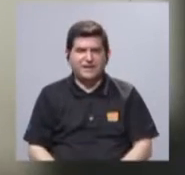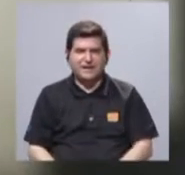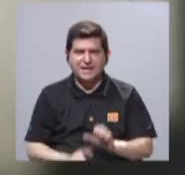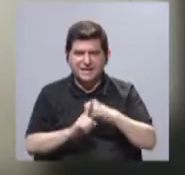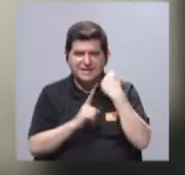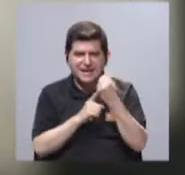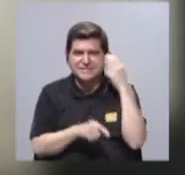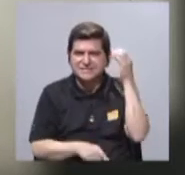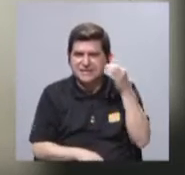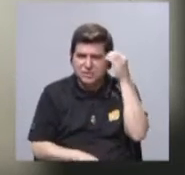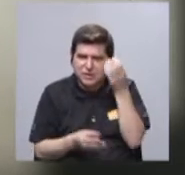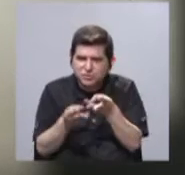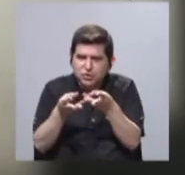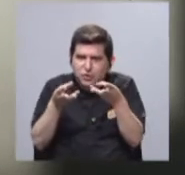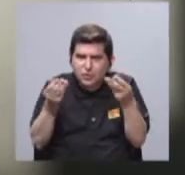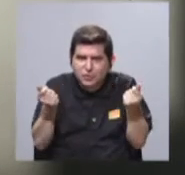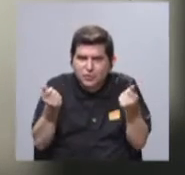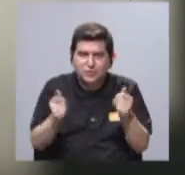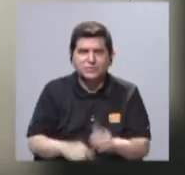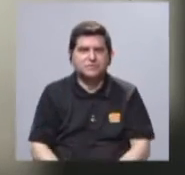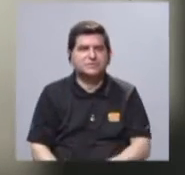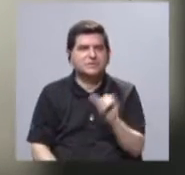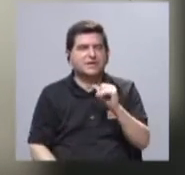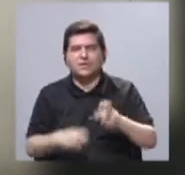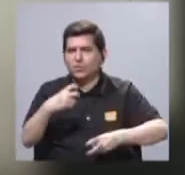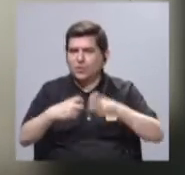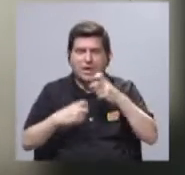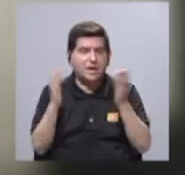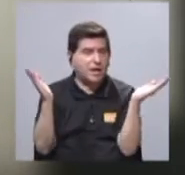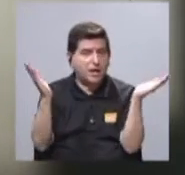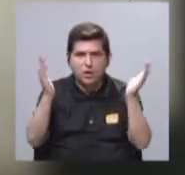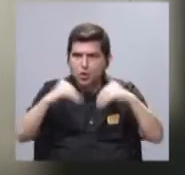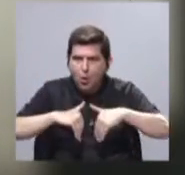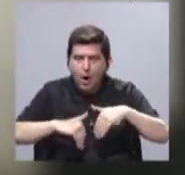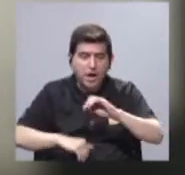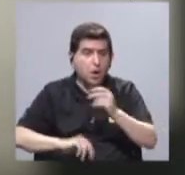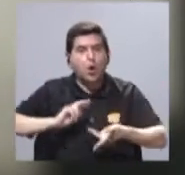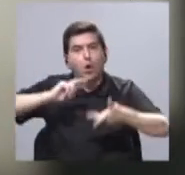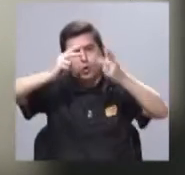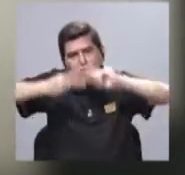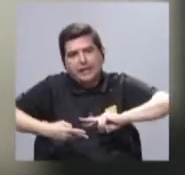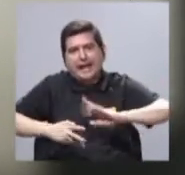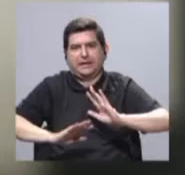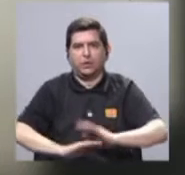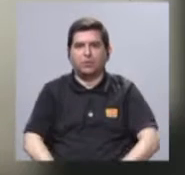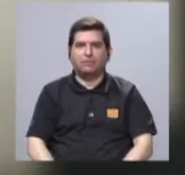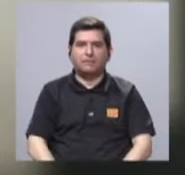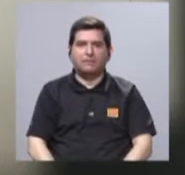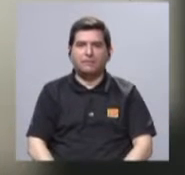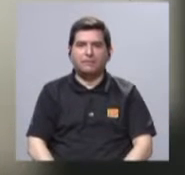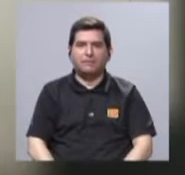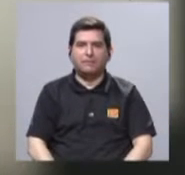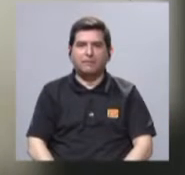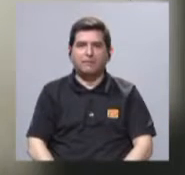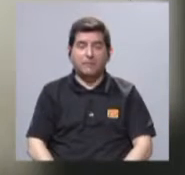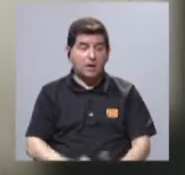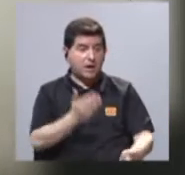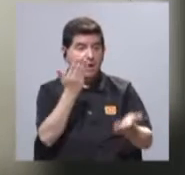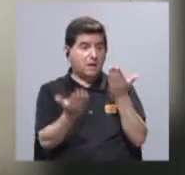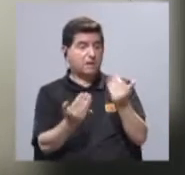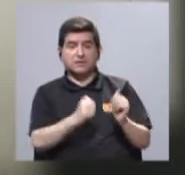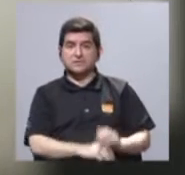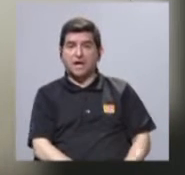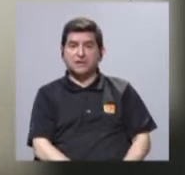genera estados de opinión y genera problemas que no existen o al contrario digamos de